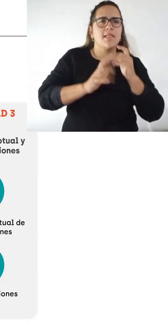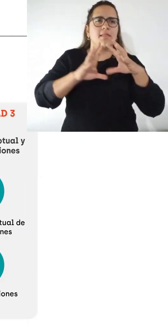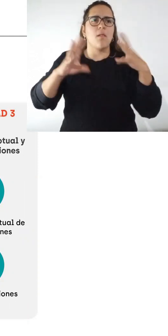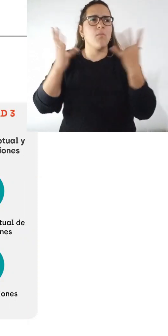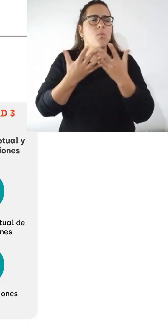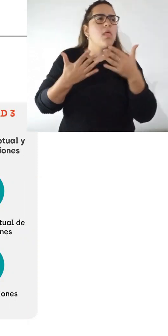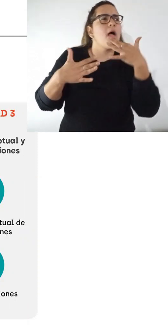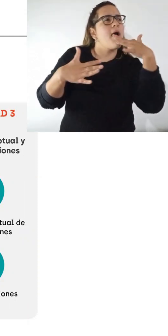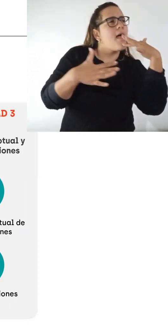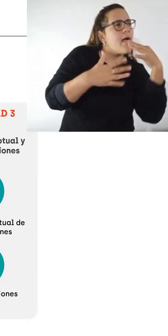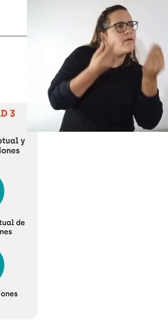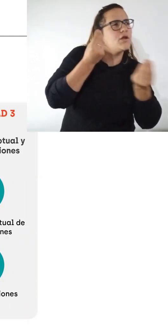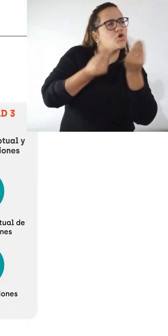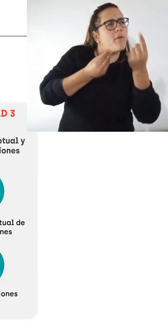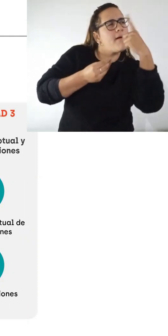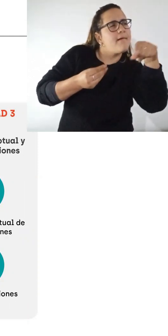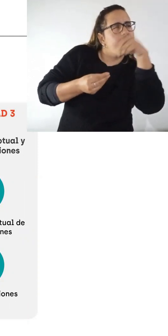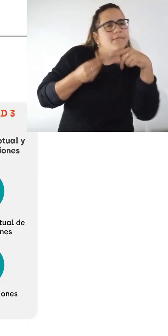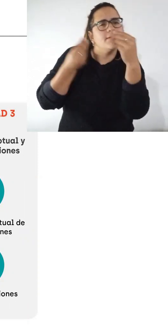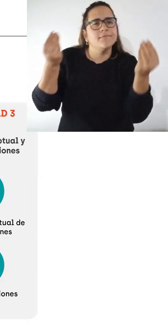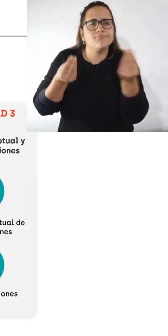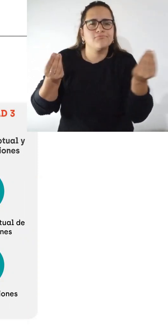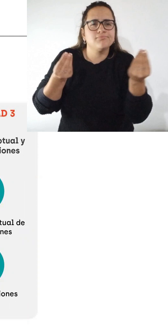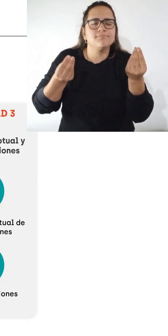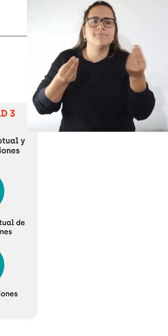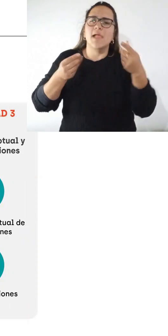de experiencias internacionales para entender cómo se están